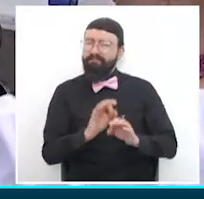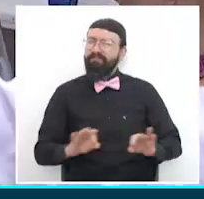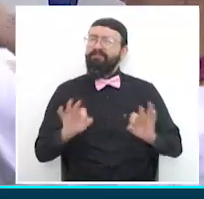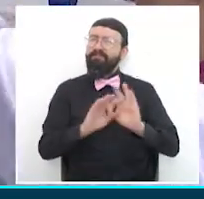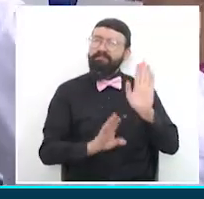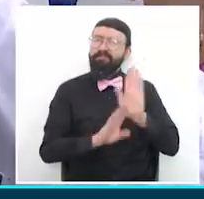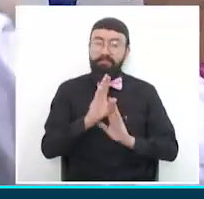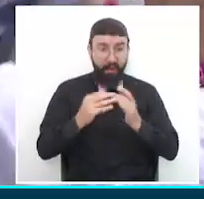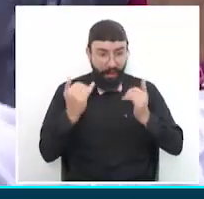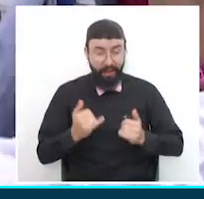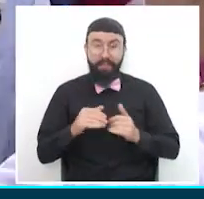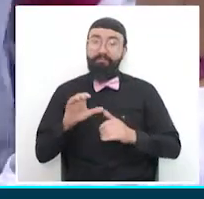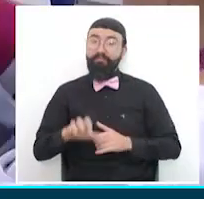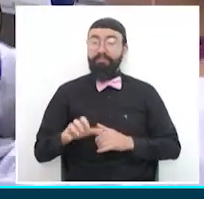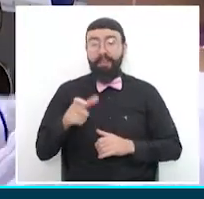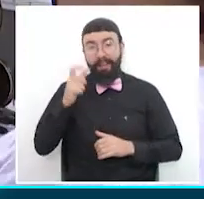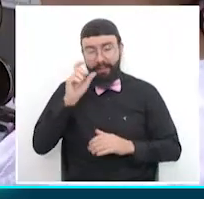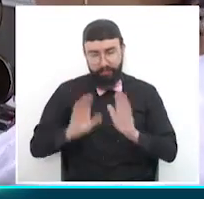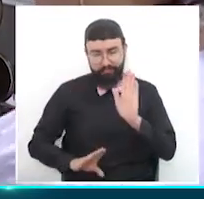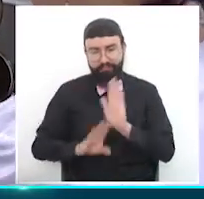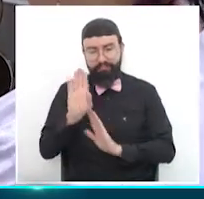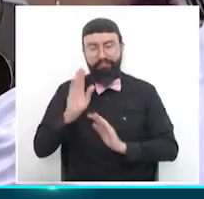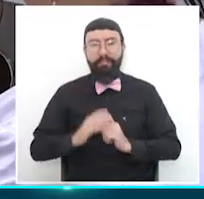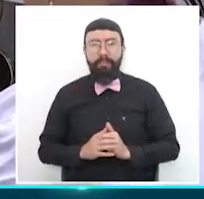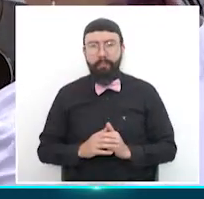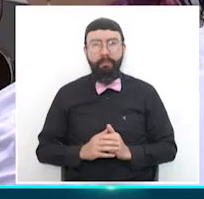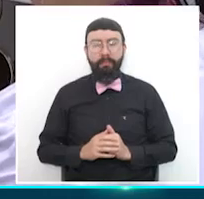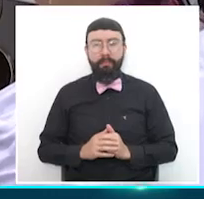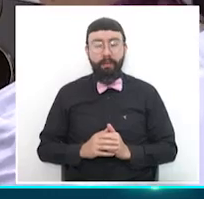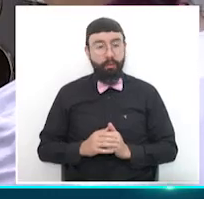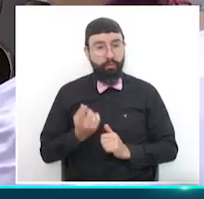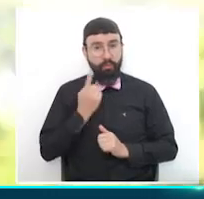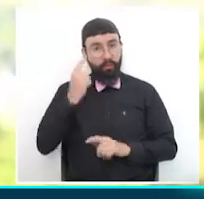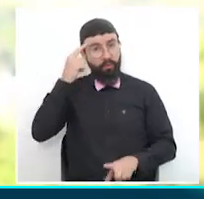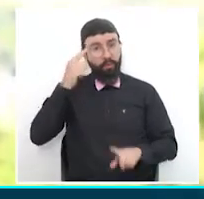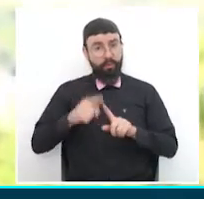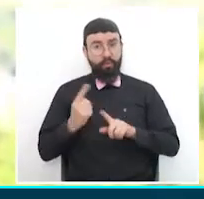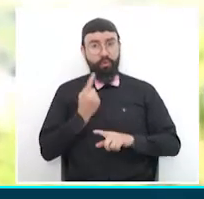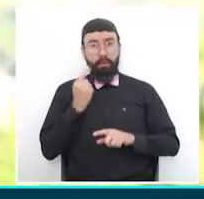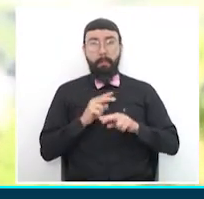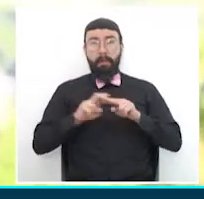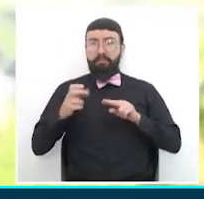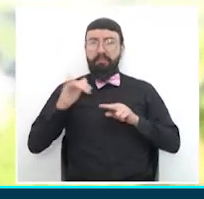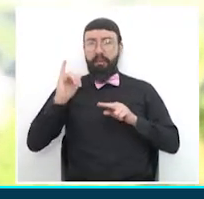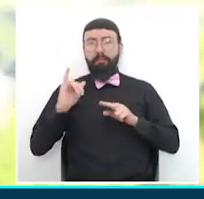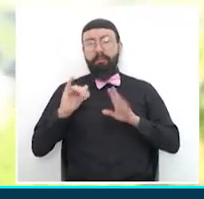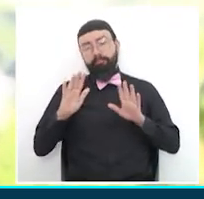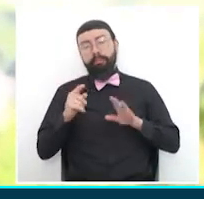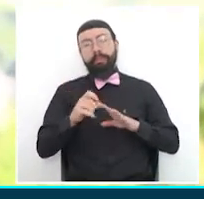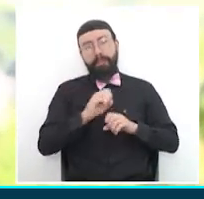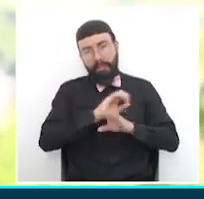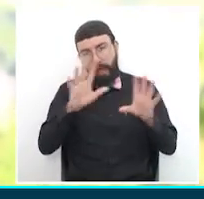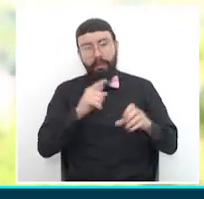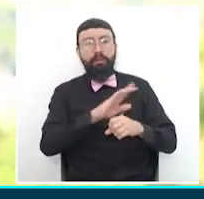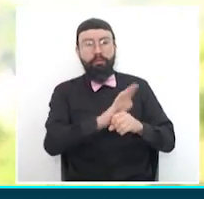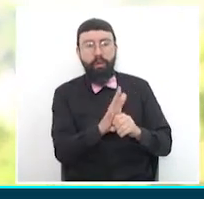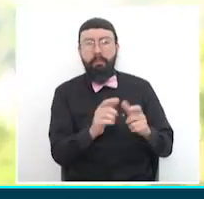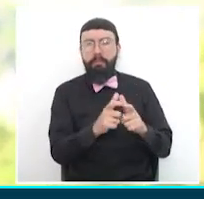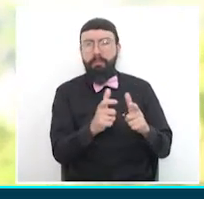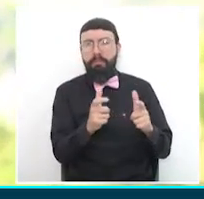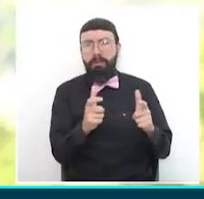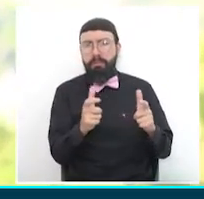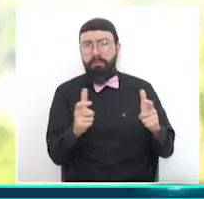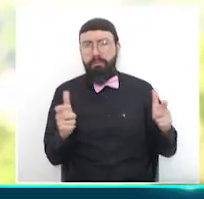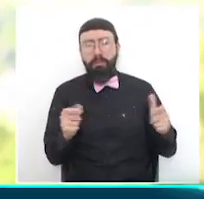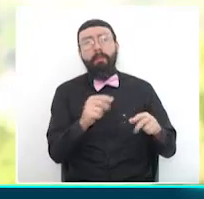y seremos como región. Nuestro nuevo desafío no es solo para Manizales, claramente los casos de COVID en Manizales van a ir aumentando gradualmente, somos